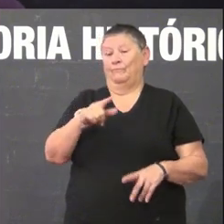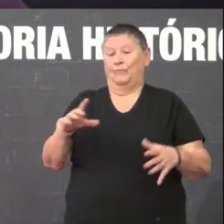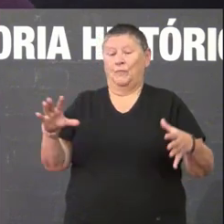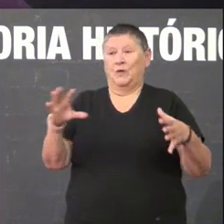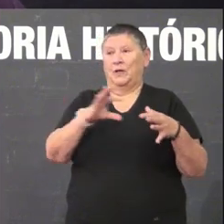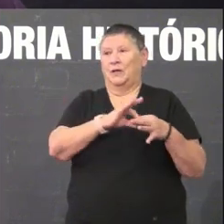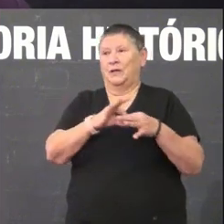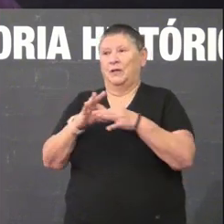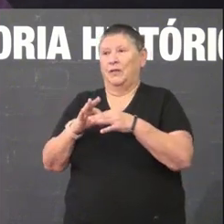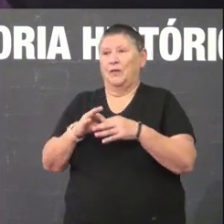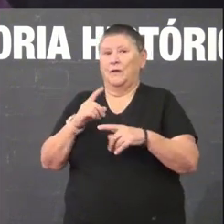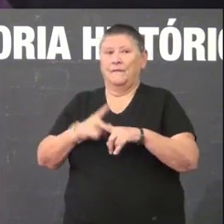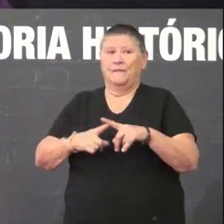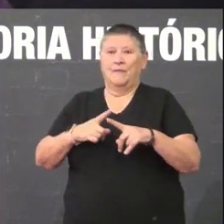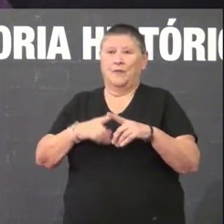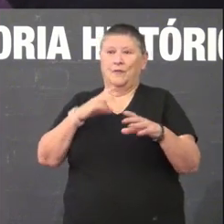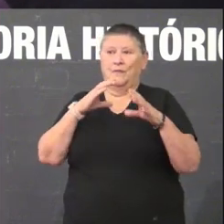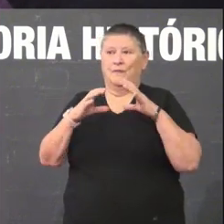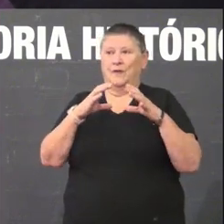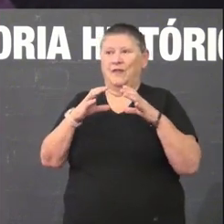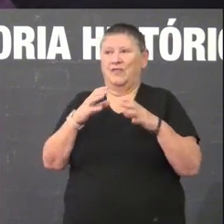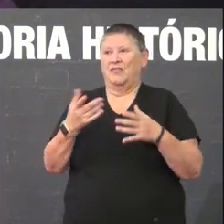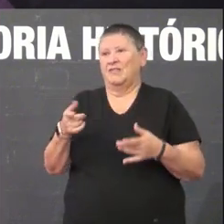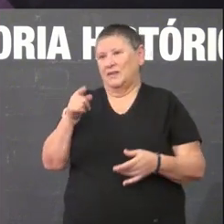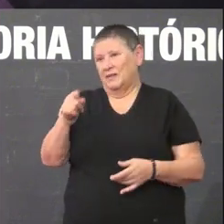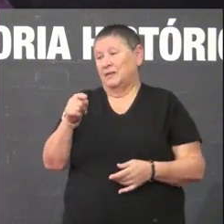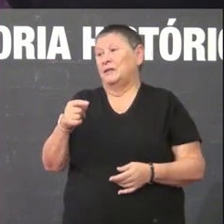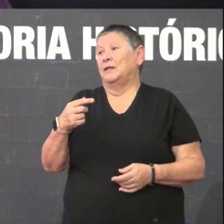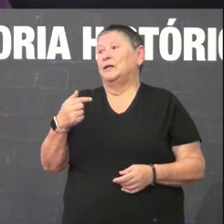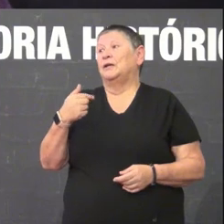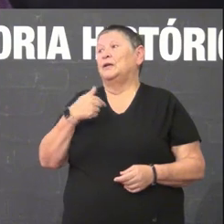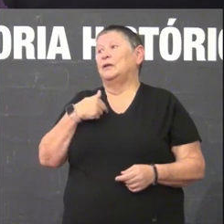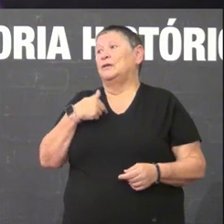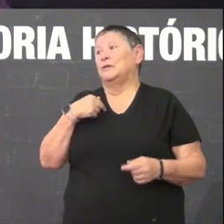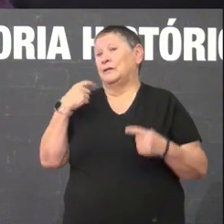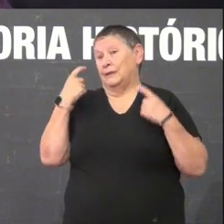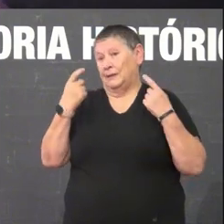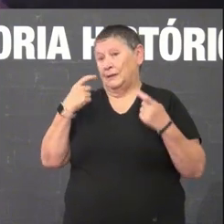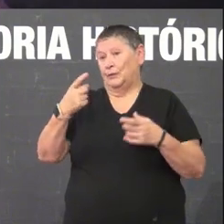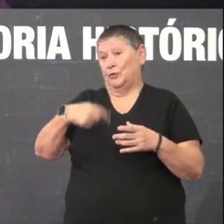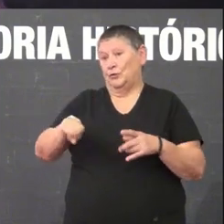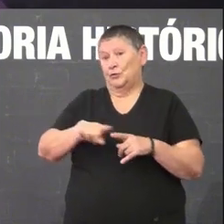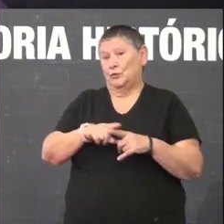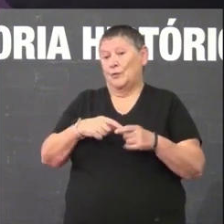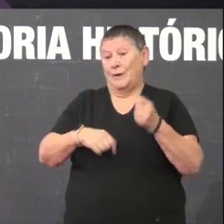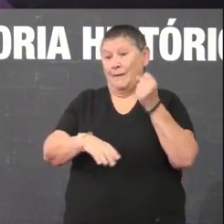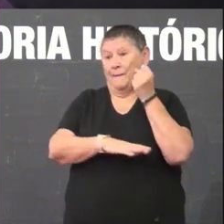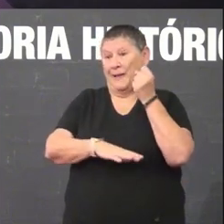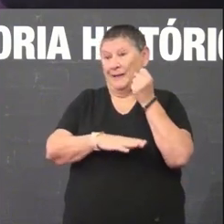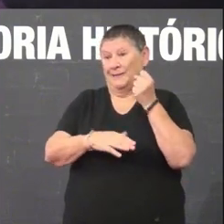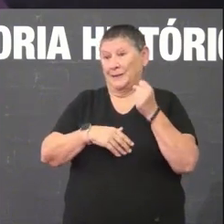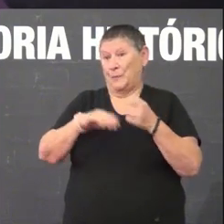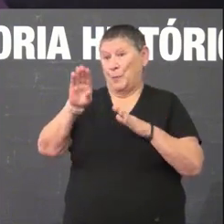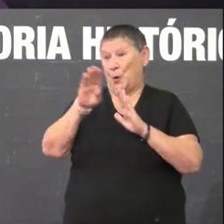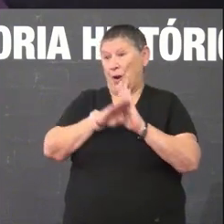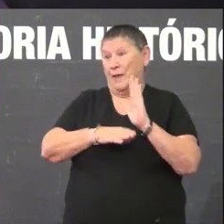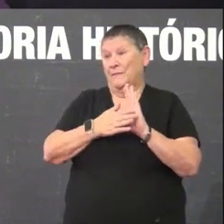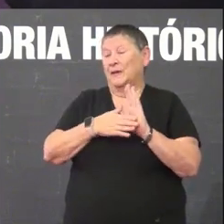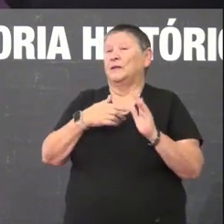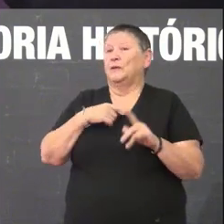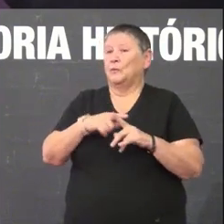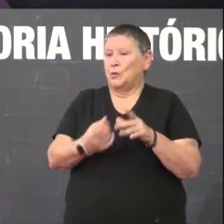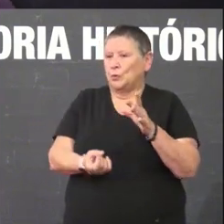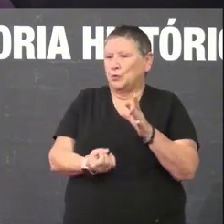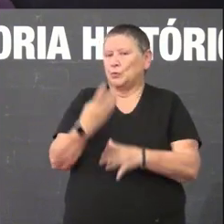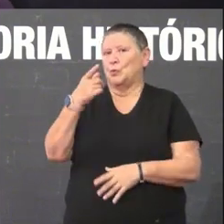mediática sea así por eso Bueno pues lo que intentó hacer yo y lo que intentamos hacer nosotros con la base y tal surge precisamente de esa reflexión